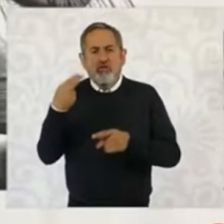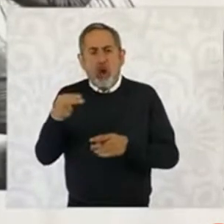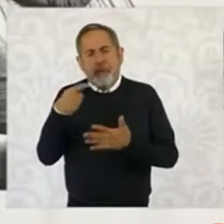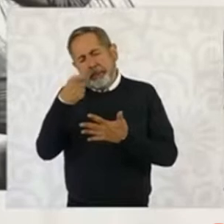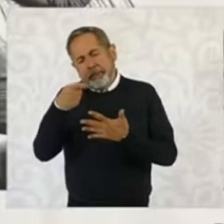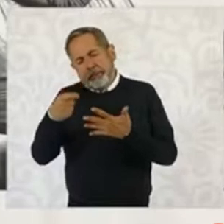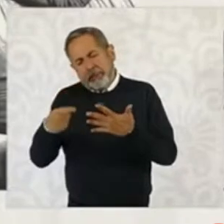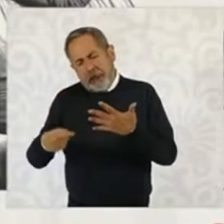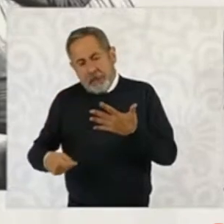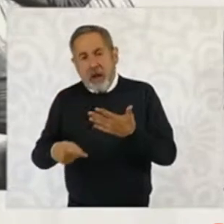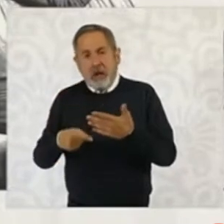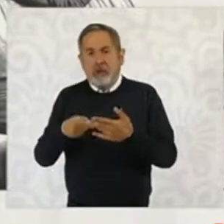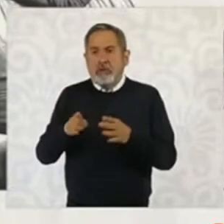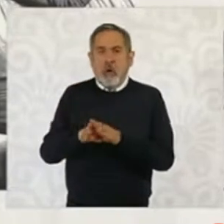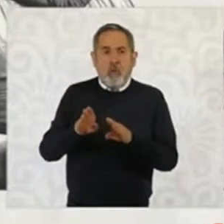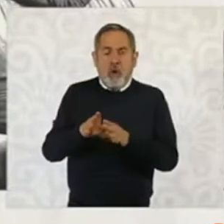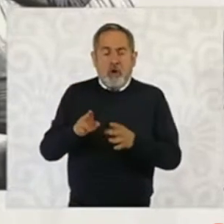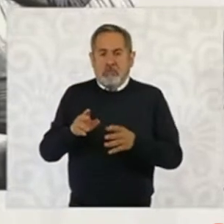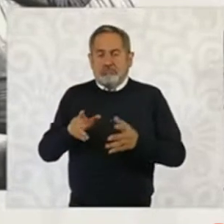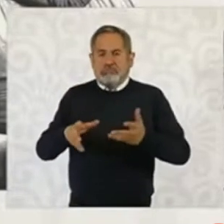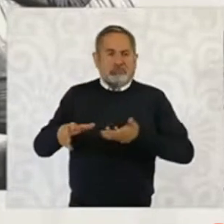dio esta situación.